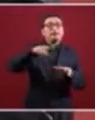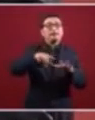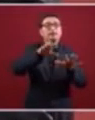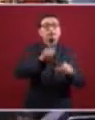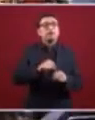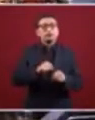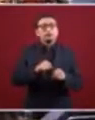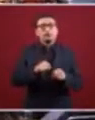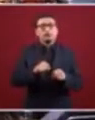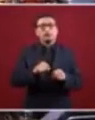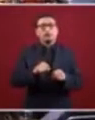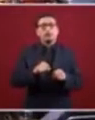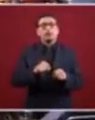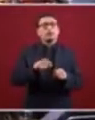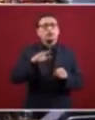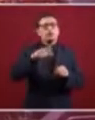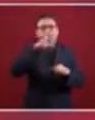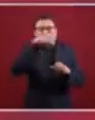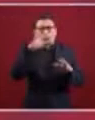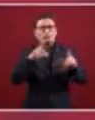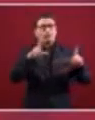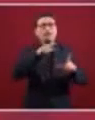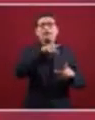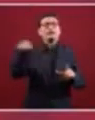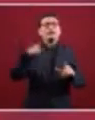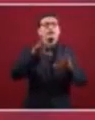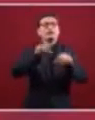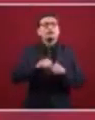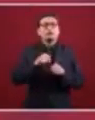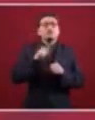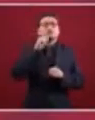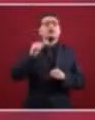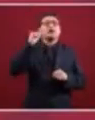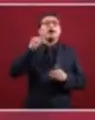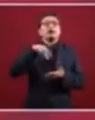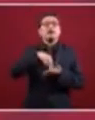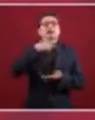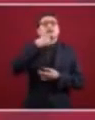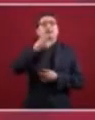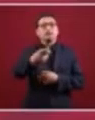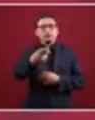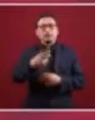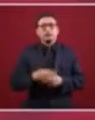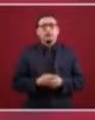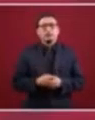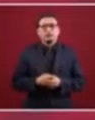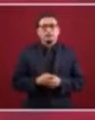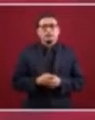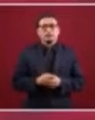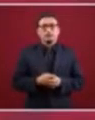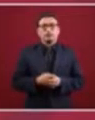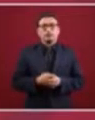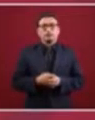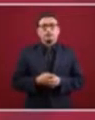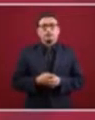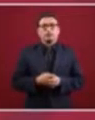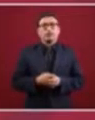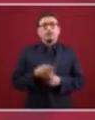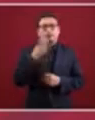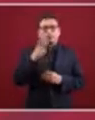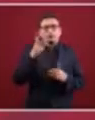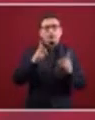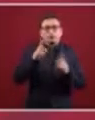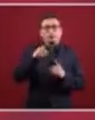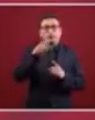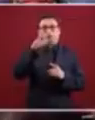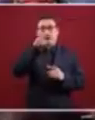detenidos, ¿sí? Ellos están detenidos y eso se dijo ayer. Sí, ayer se dijo. Nada más, sí. esa duda es, ¿esa